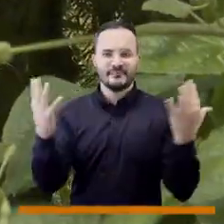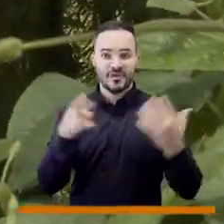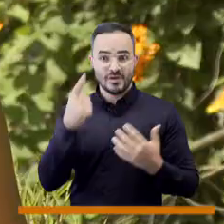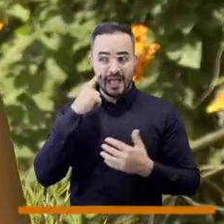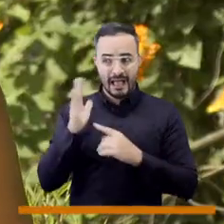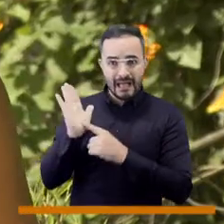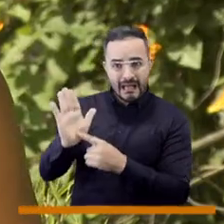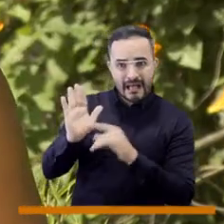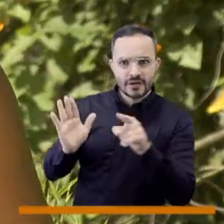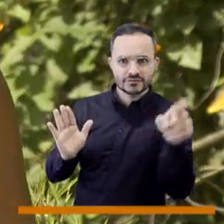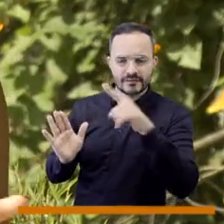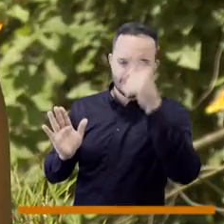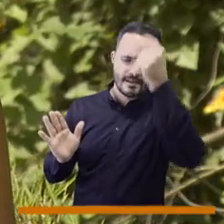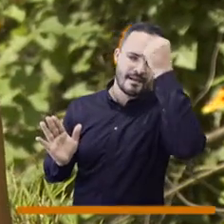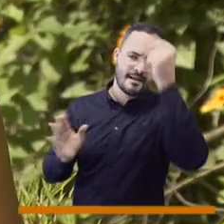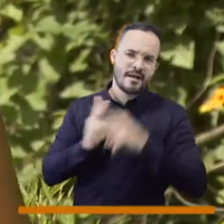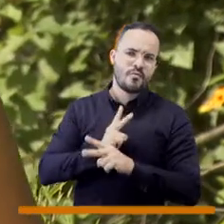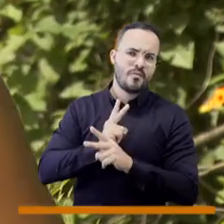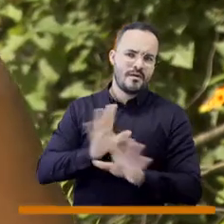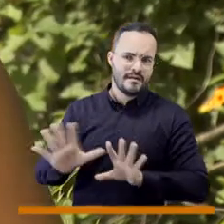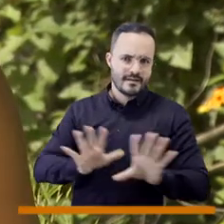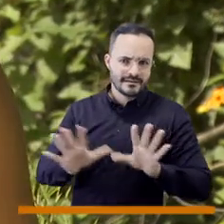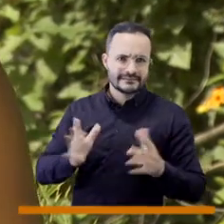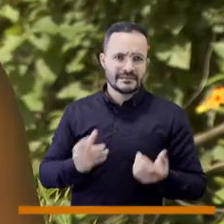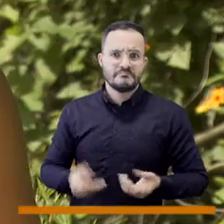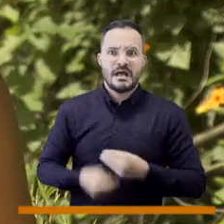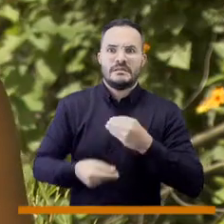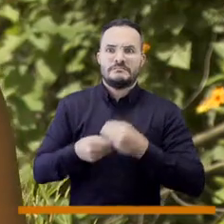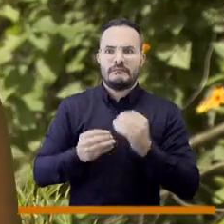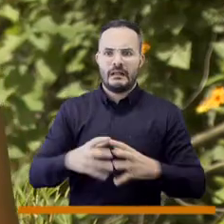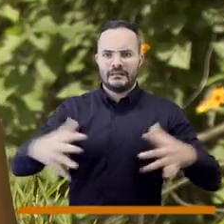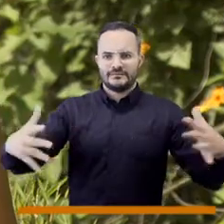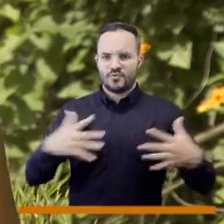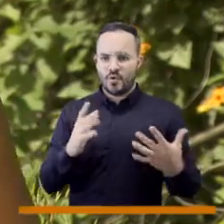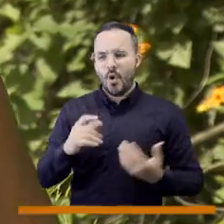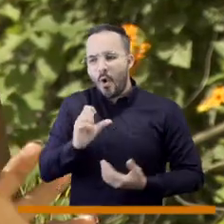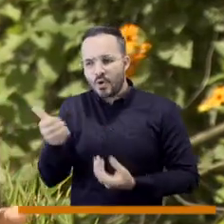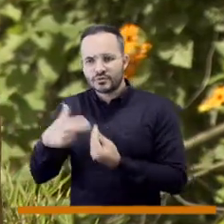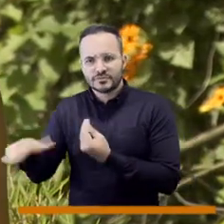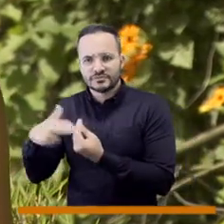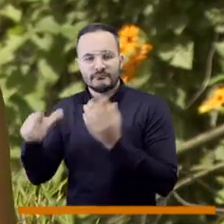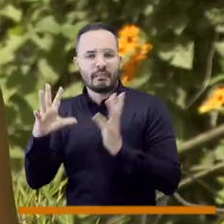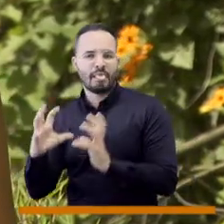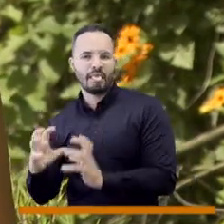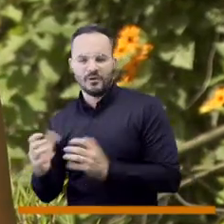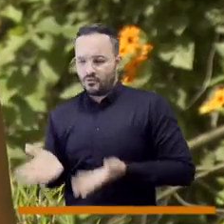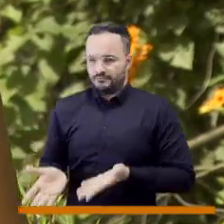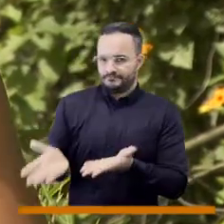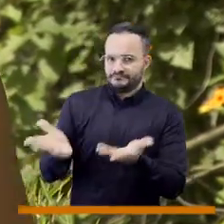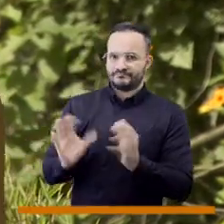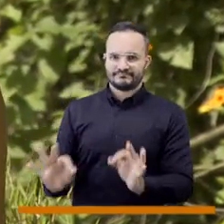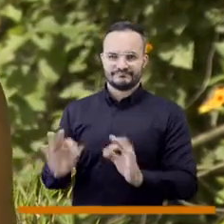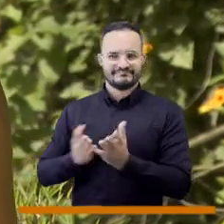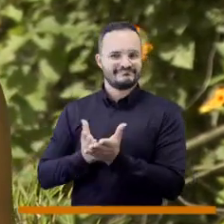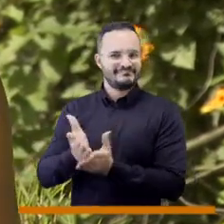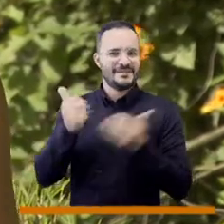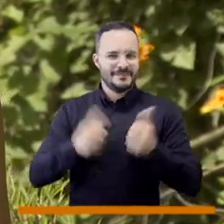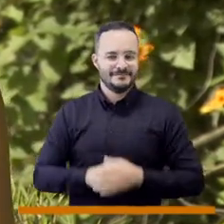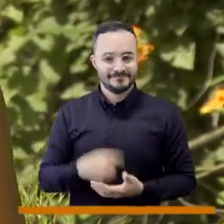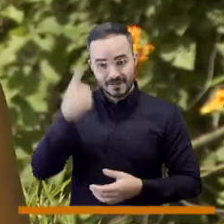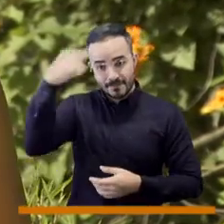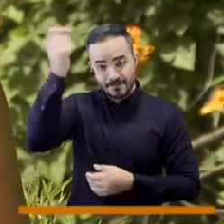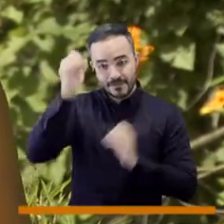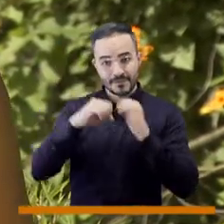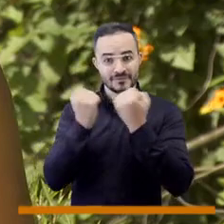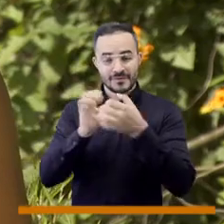tener precaución con esta planta para que no sigamos contribuyendo a su expansión y protejamos nuestras especies árboles nativos